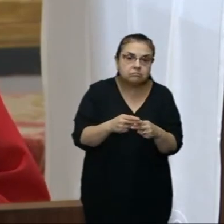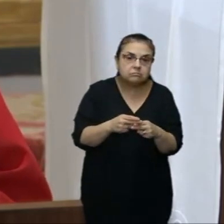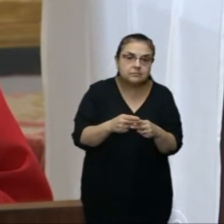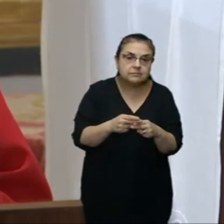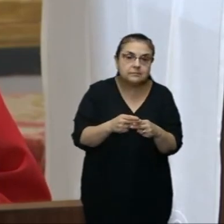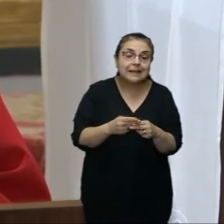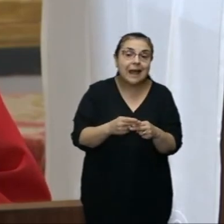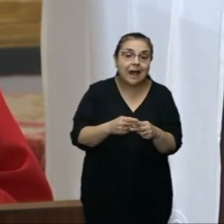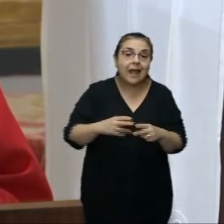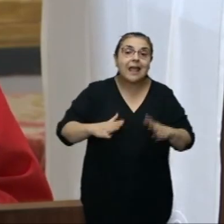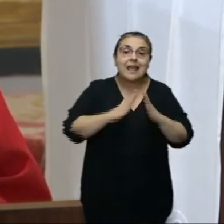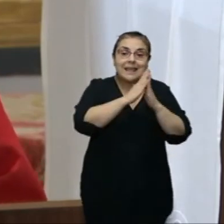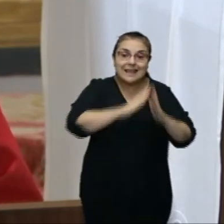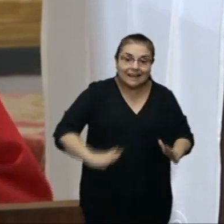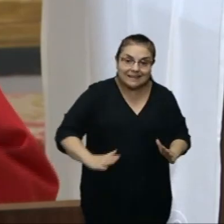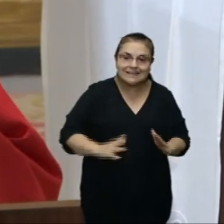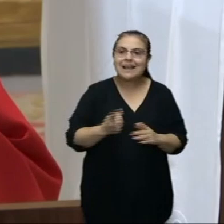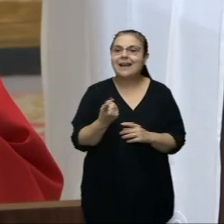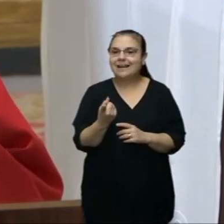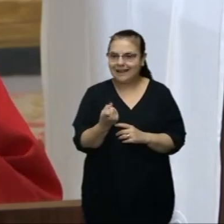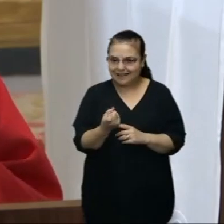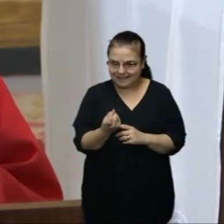la Iglesia Necesitada.